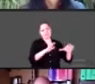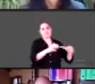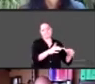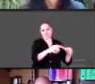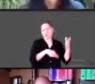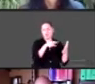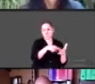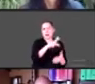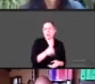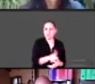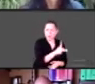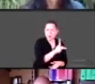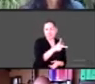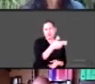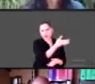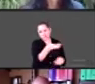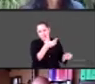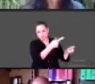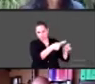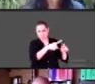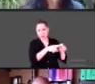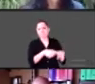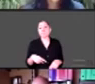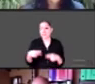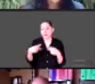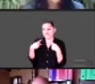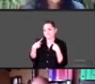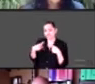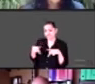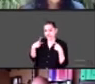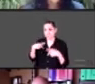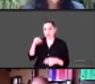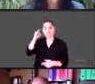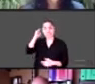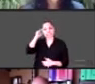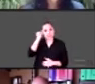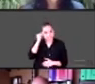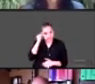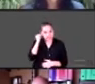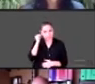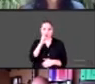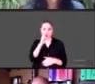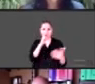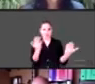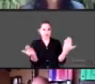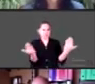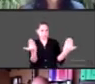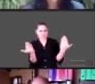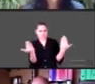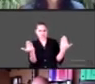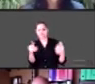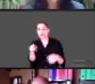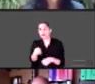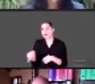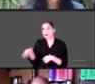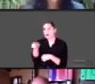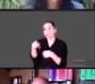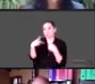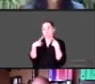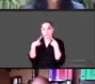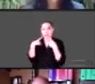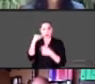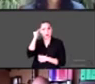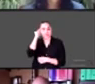la población indígena, si hacemos el comparativo contra población indígena, de igual manera, niñas,